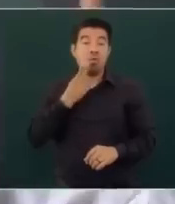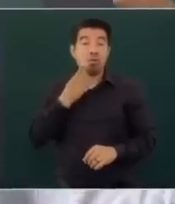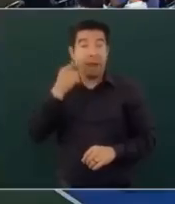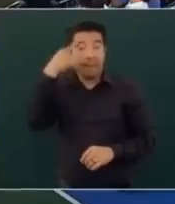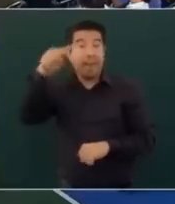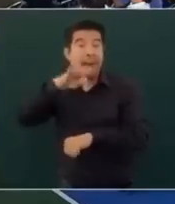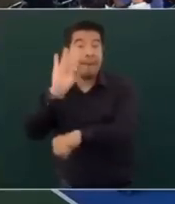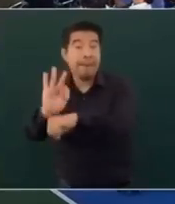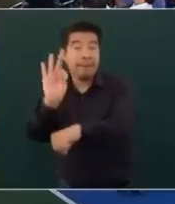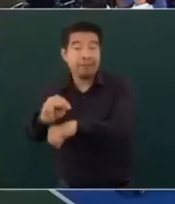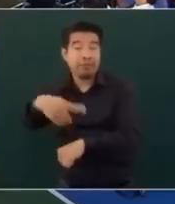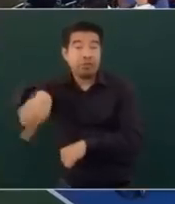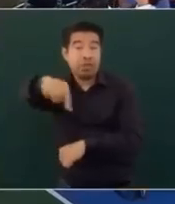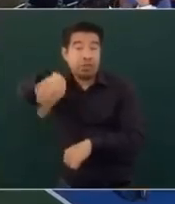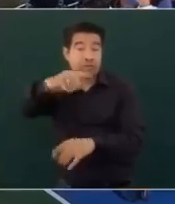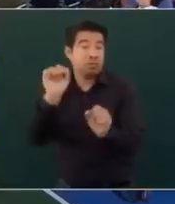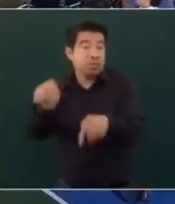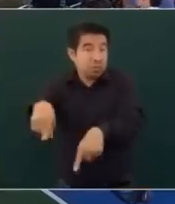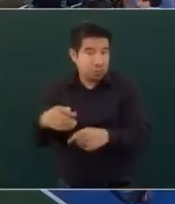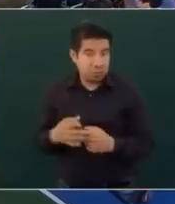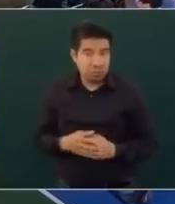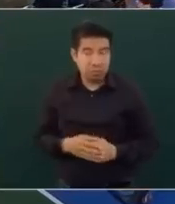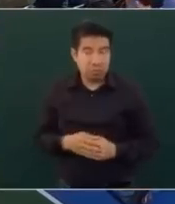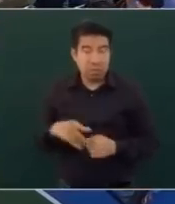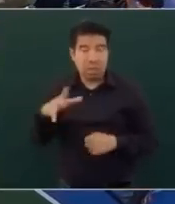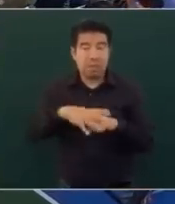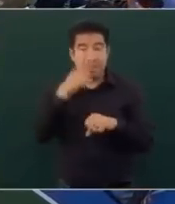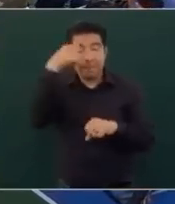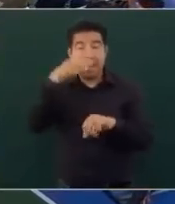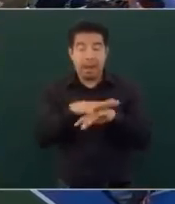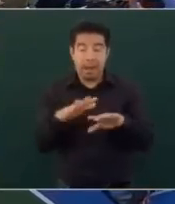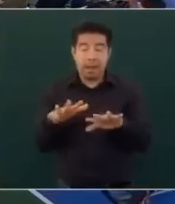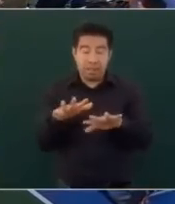impedía que se dieran los cambios.